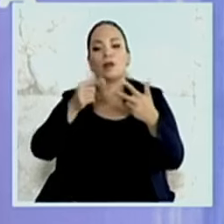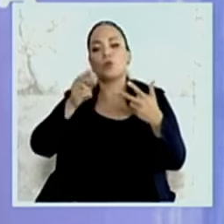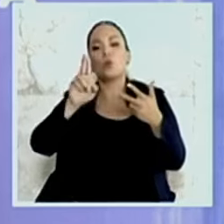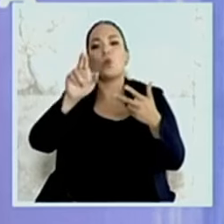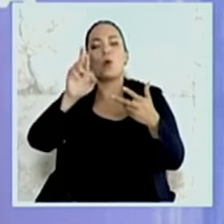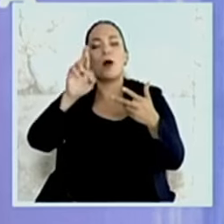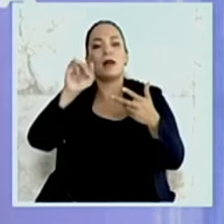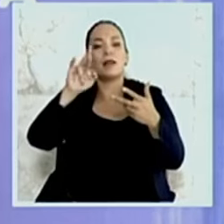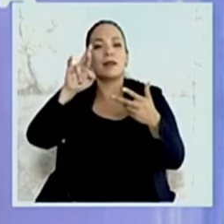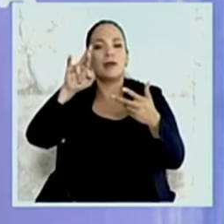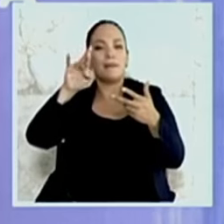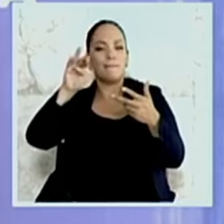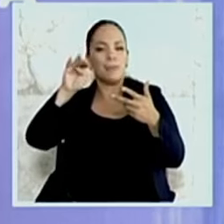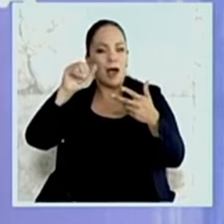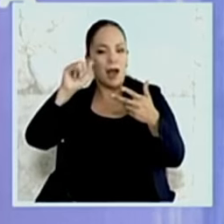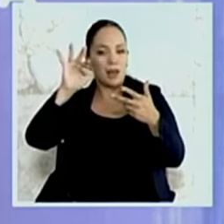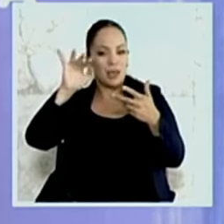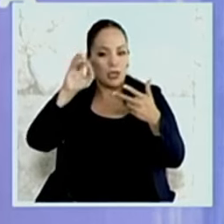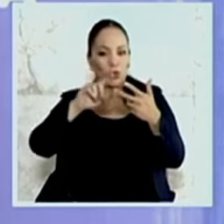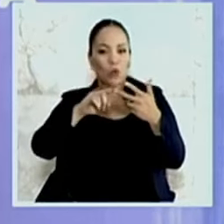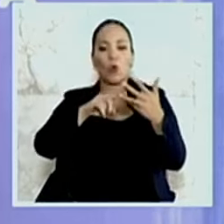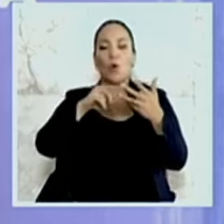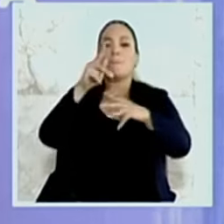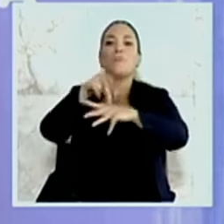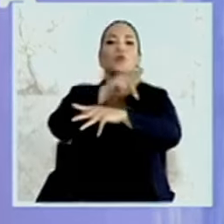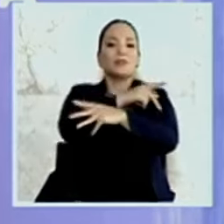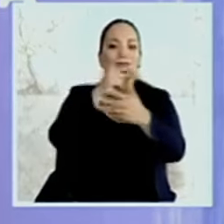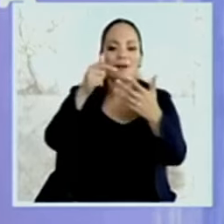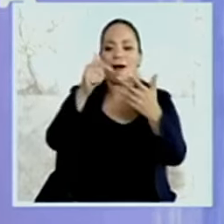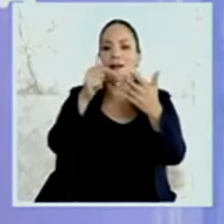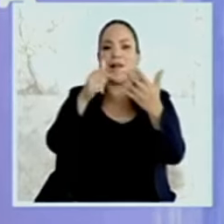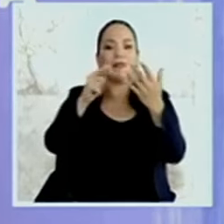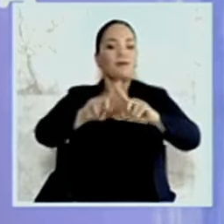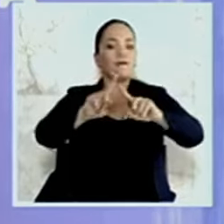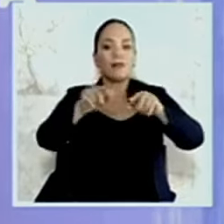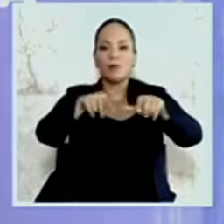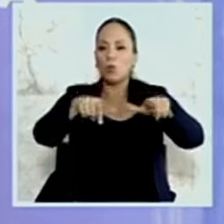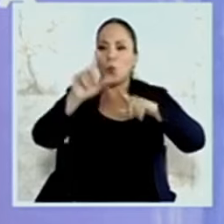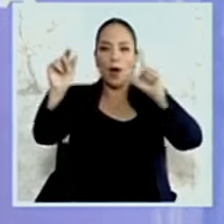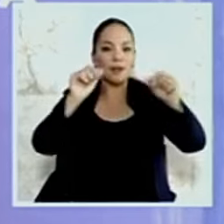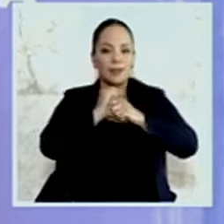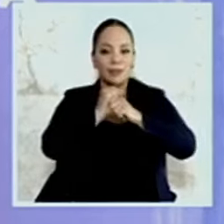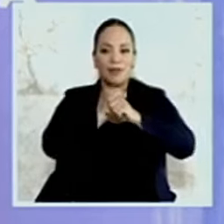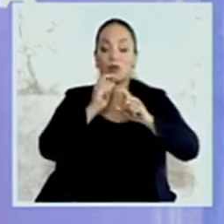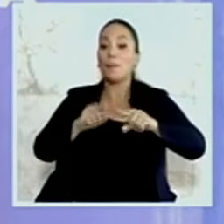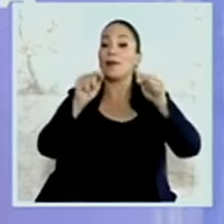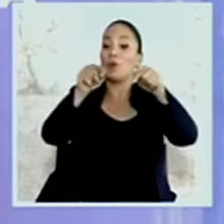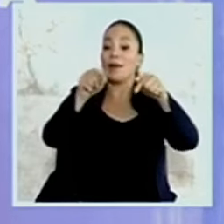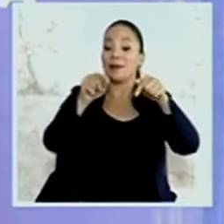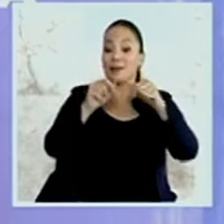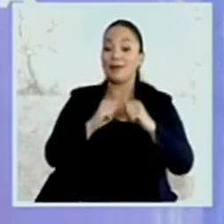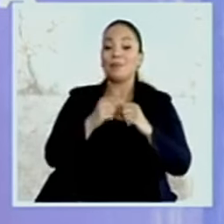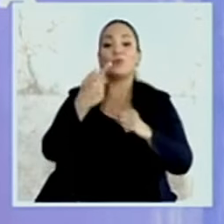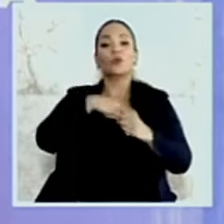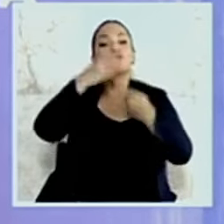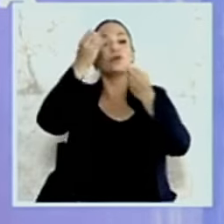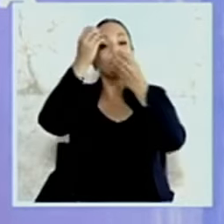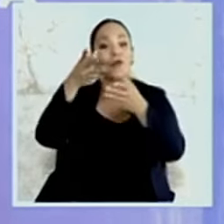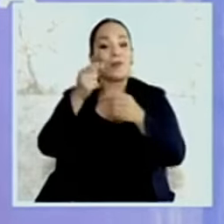trabajando en Buenos Aires, Dios y Corredores, en Guarumalito y Fila del Tigre